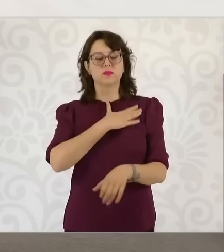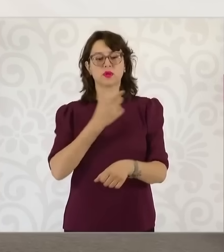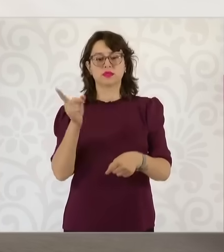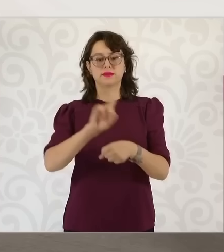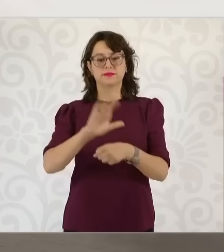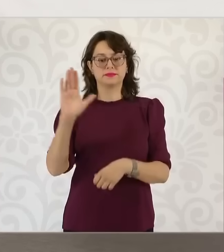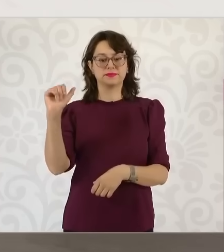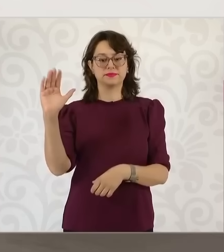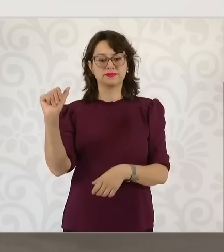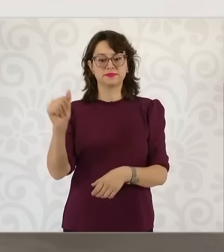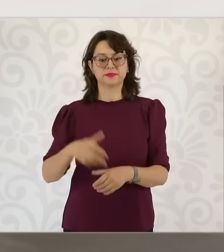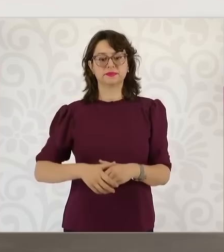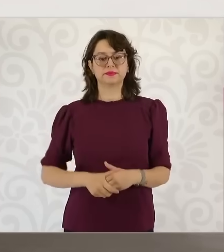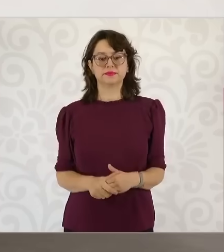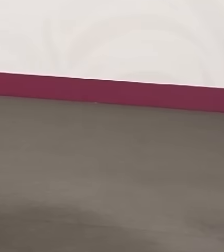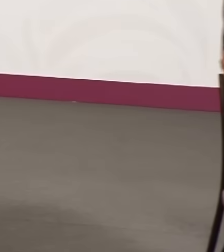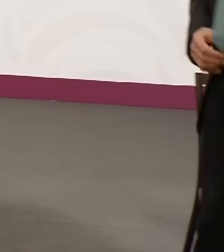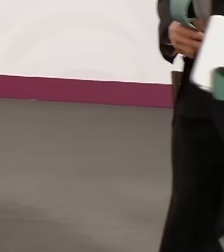Adiós.